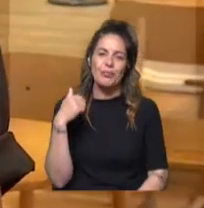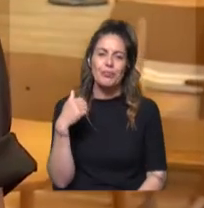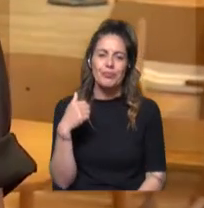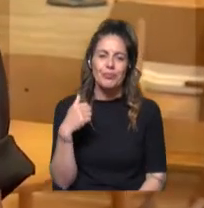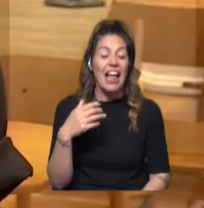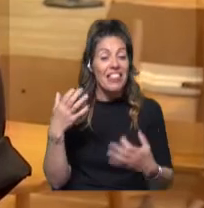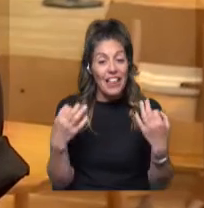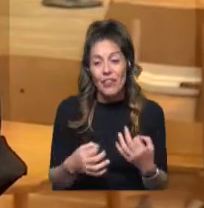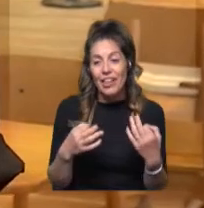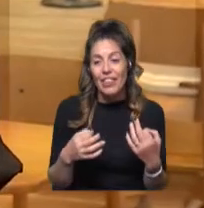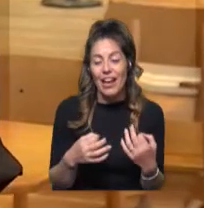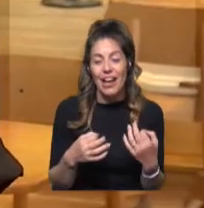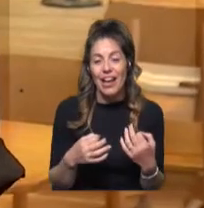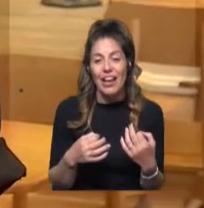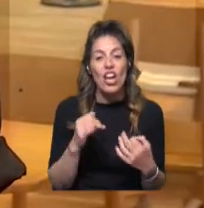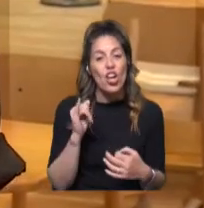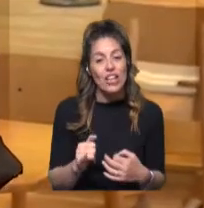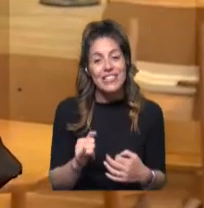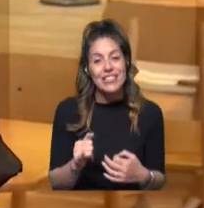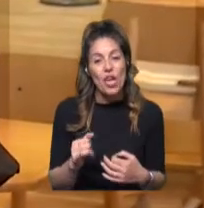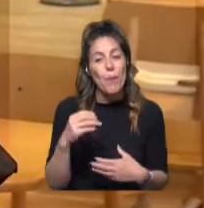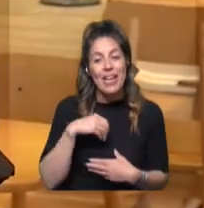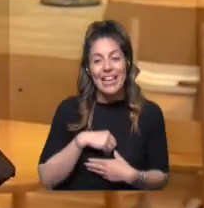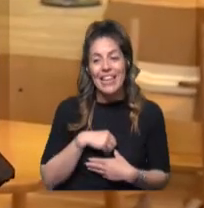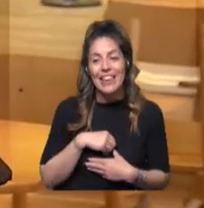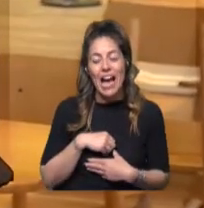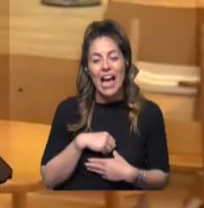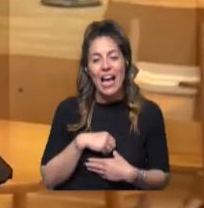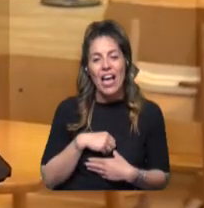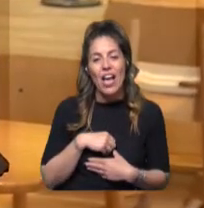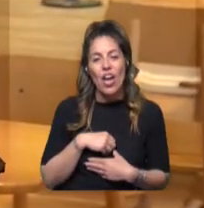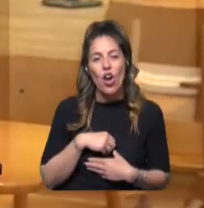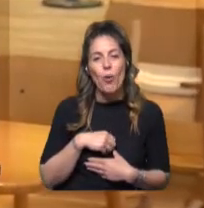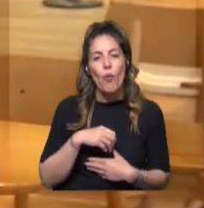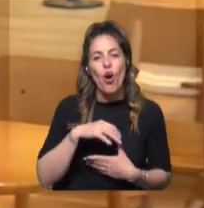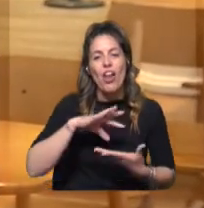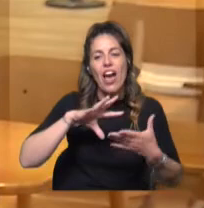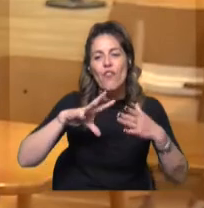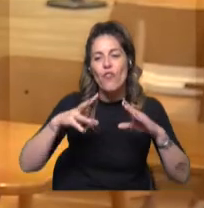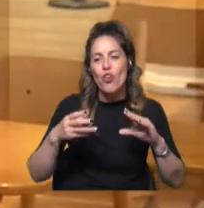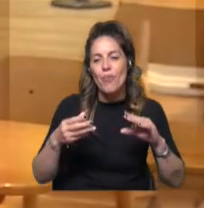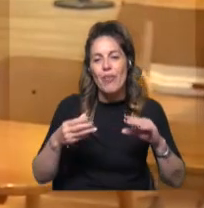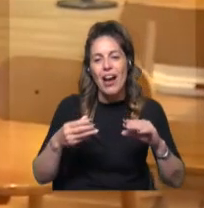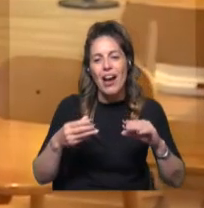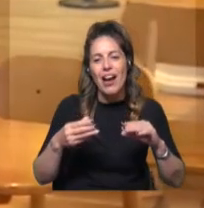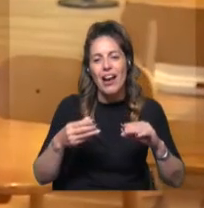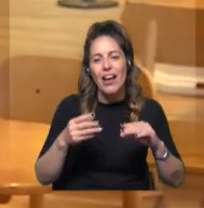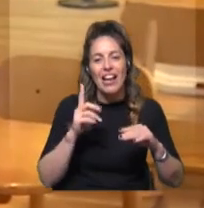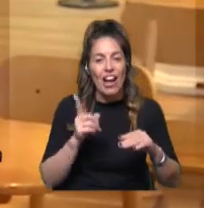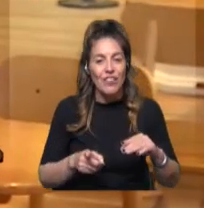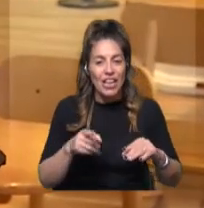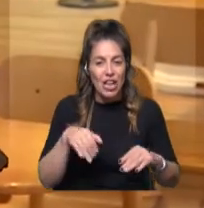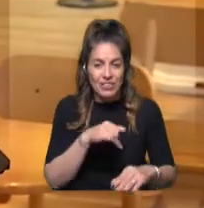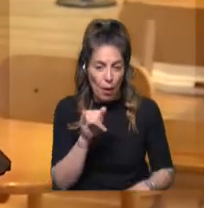y la verdad es que lo que sí me queda es el perfume del estilo del gran Gabriel García